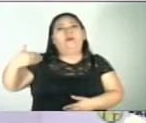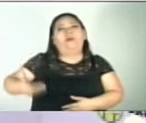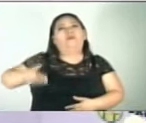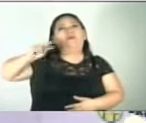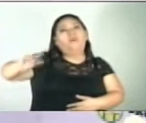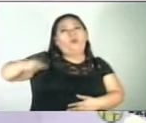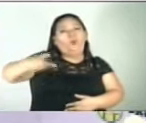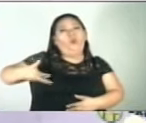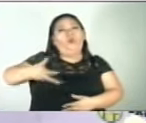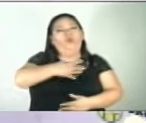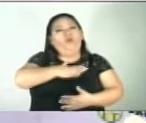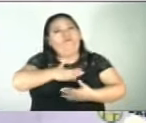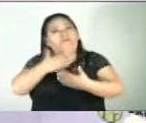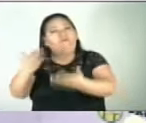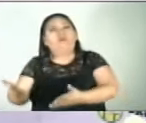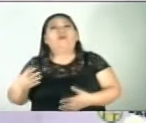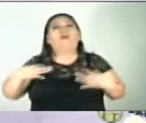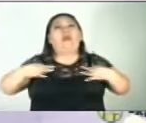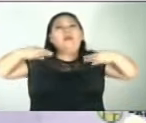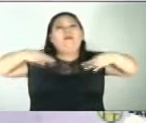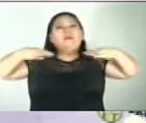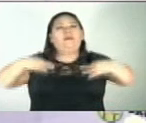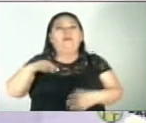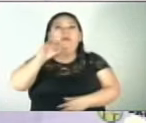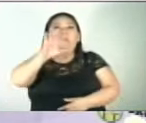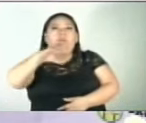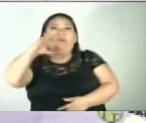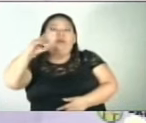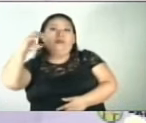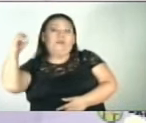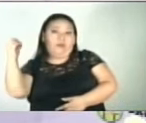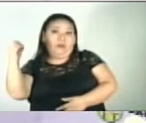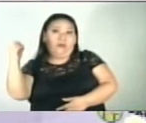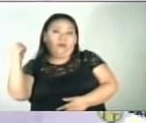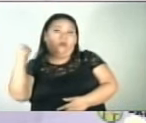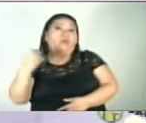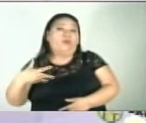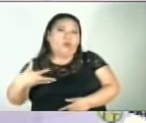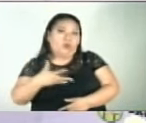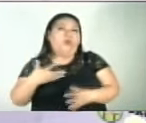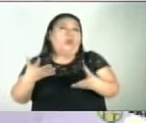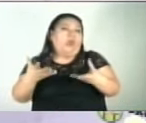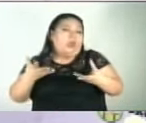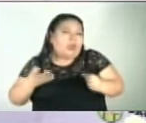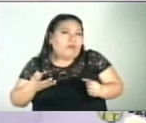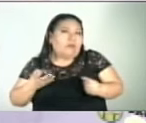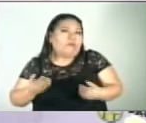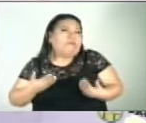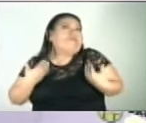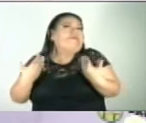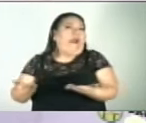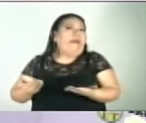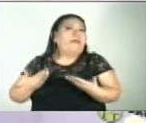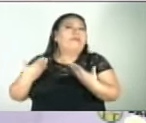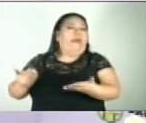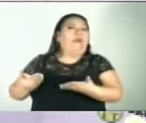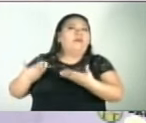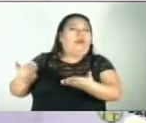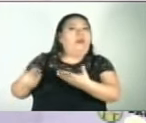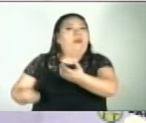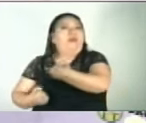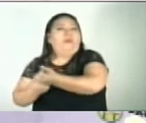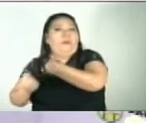el donativo consiste en 500 camisetas y pretendemos ir mejorando cada vez más, aumentando la cantidad de apoyo